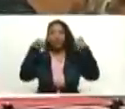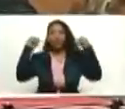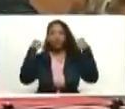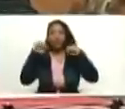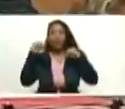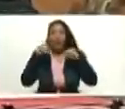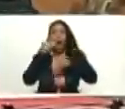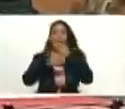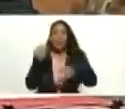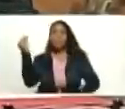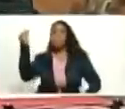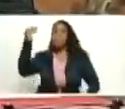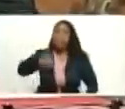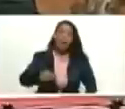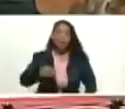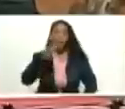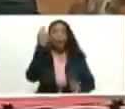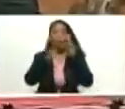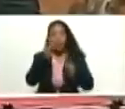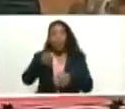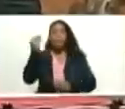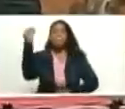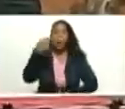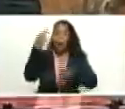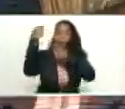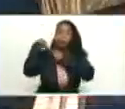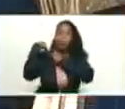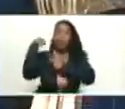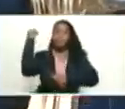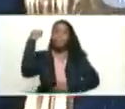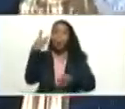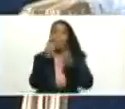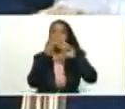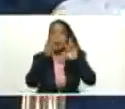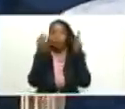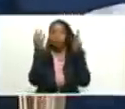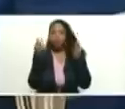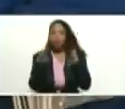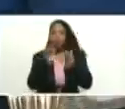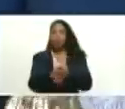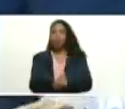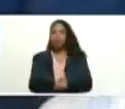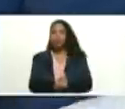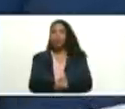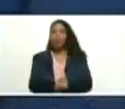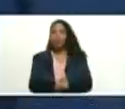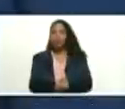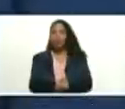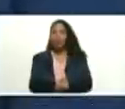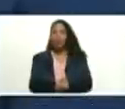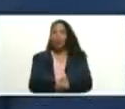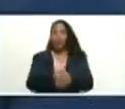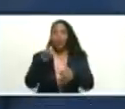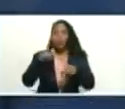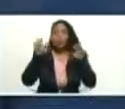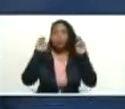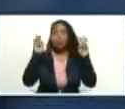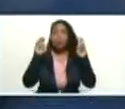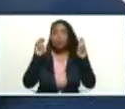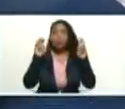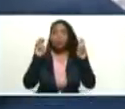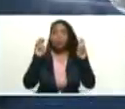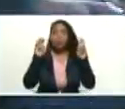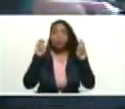más justicia, más responsabilidad y una paz sostenible. Donde voy en el mundo entero, siempre insisto,